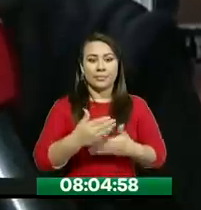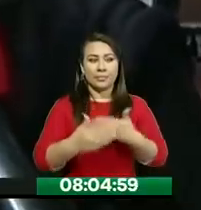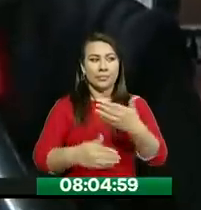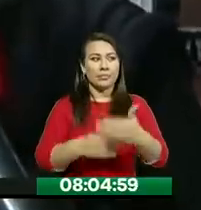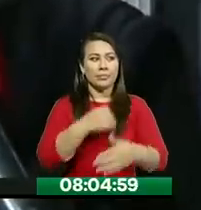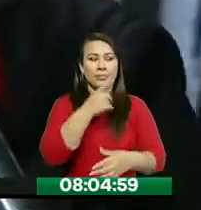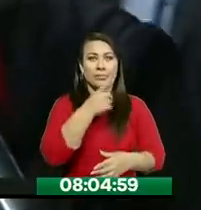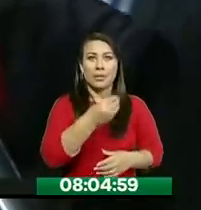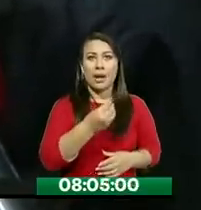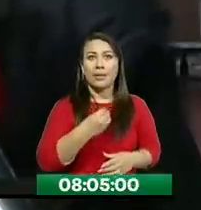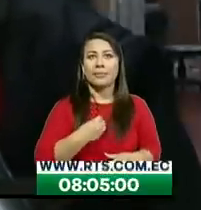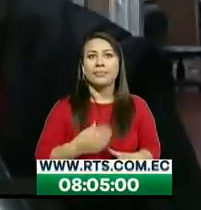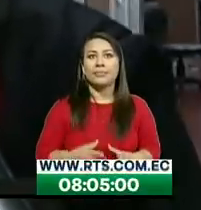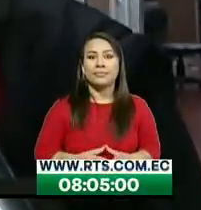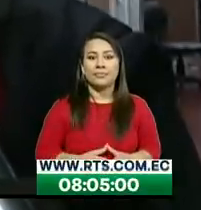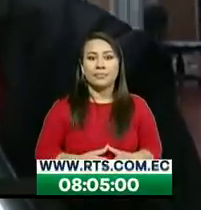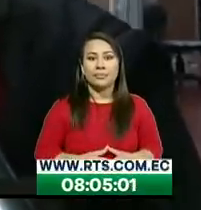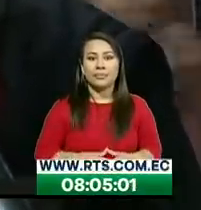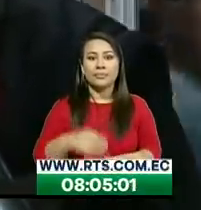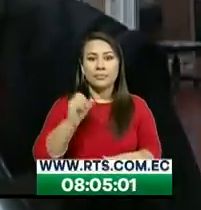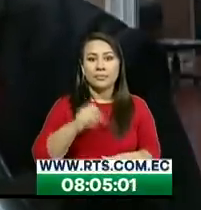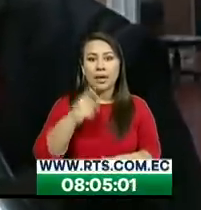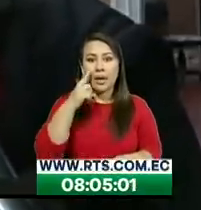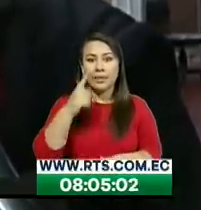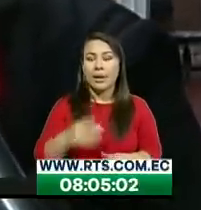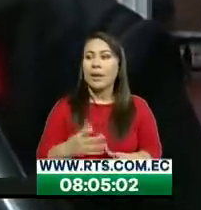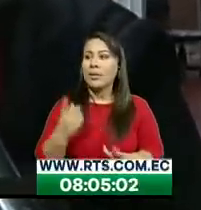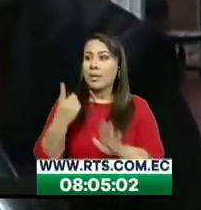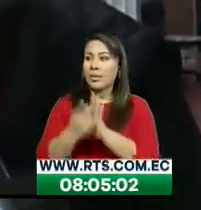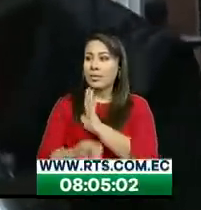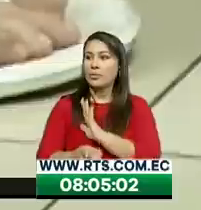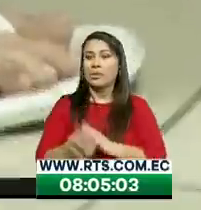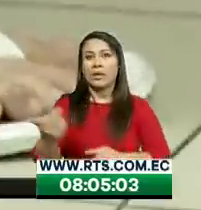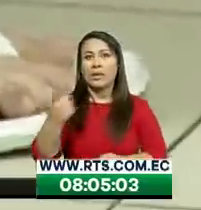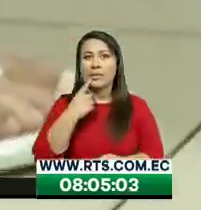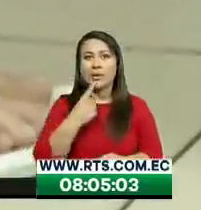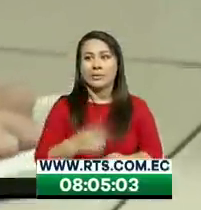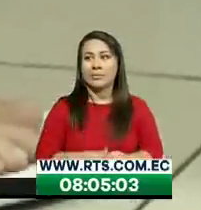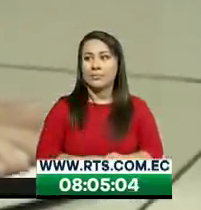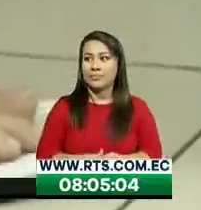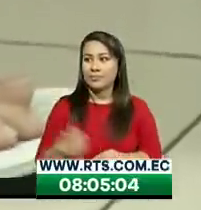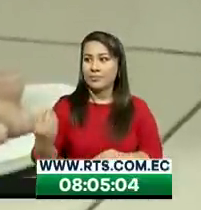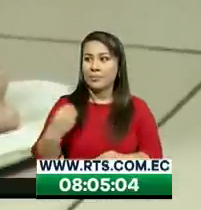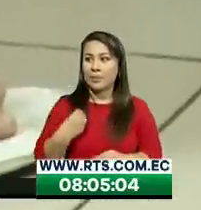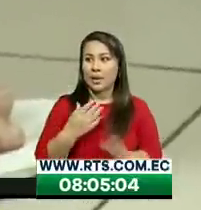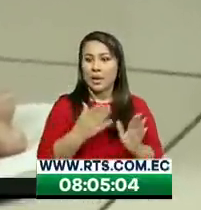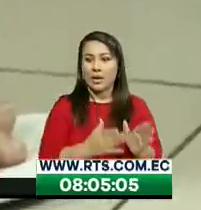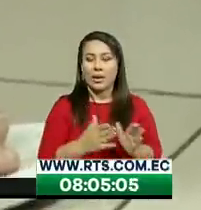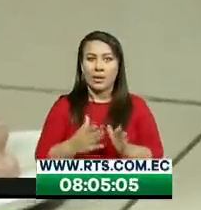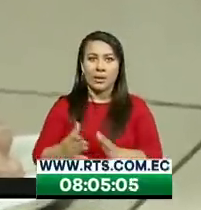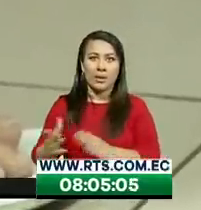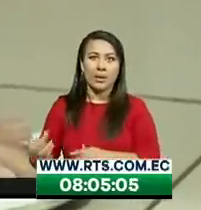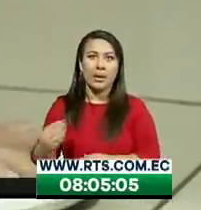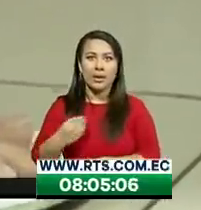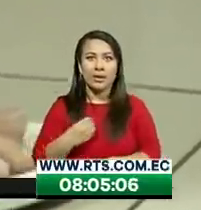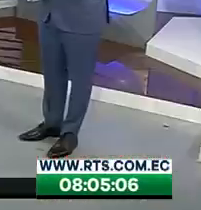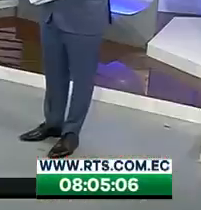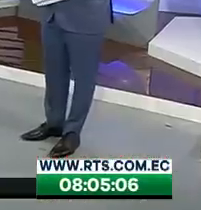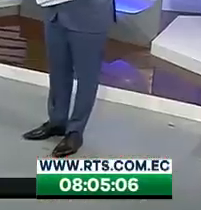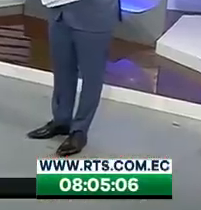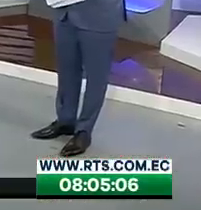sabemos. Eso sí, el análisis químico se lo hará a posteriori, pero droga no es. Informó Jorge Salazar.